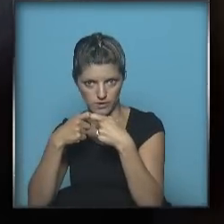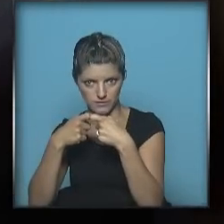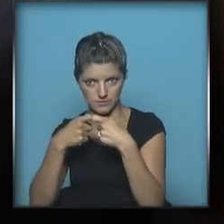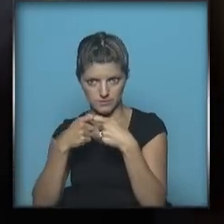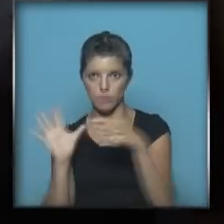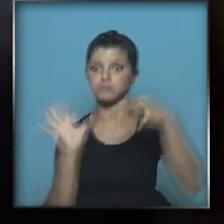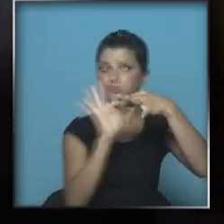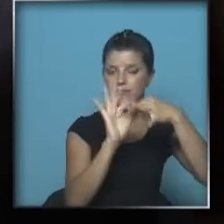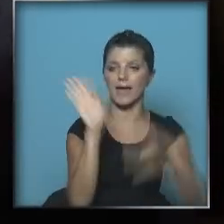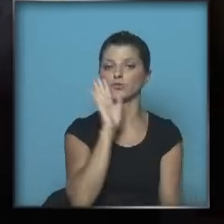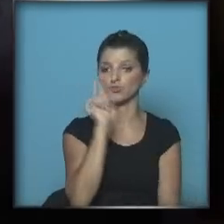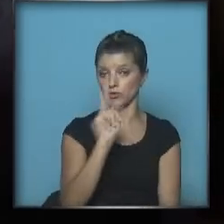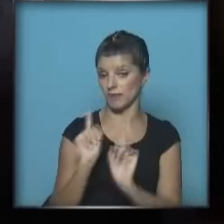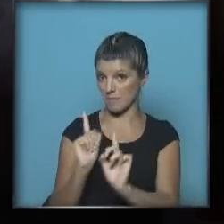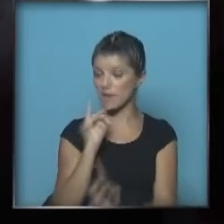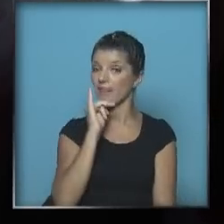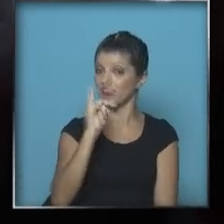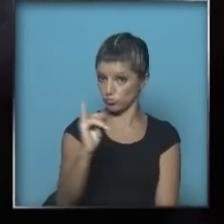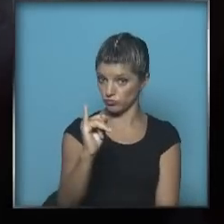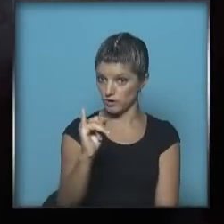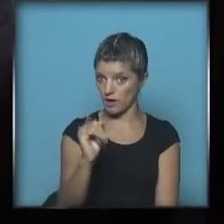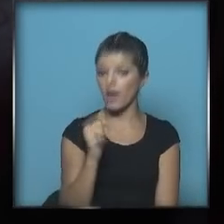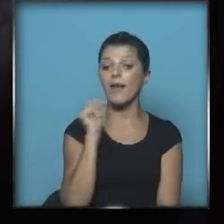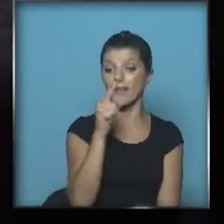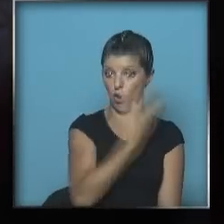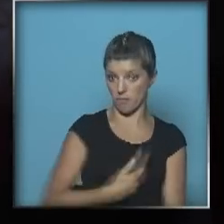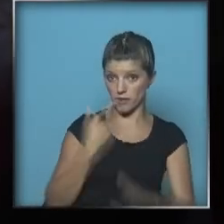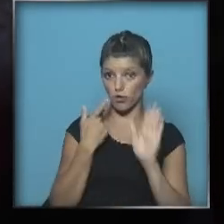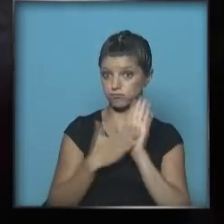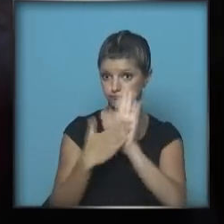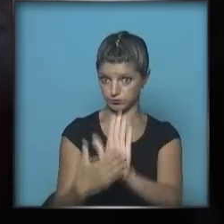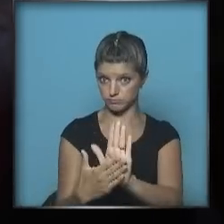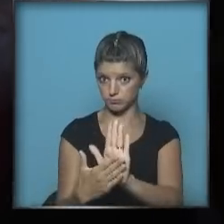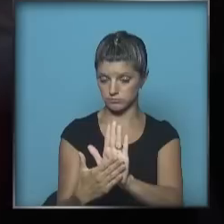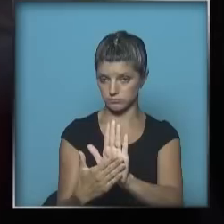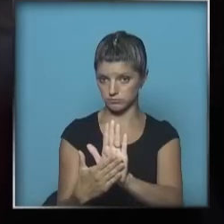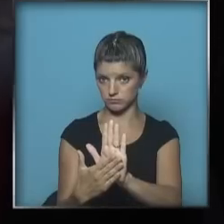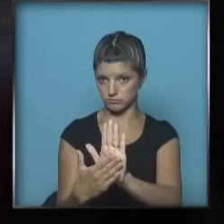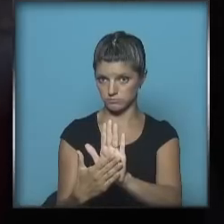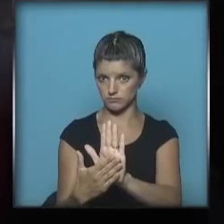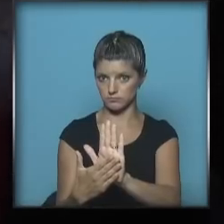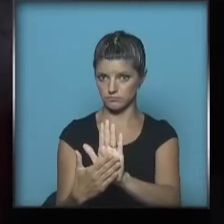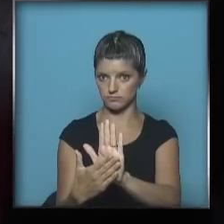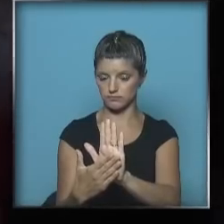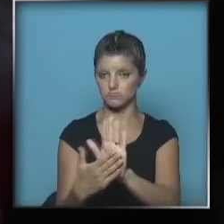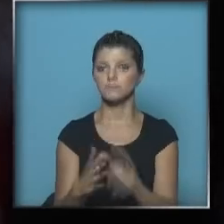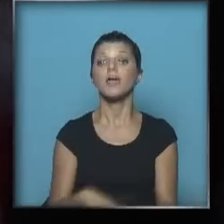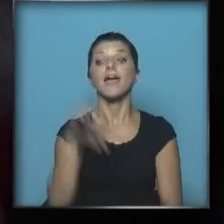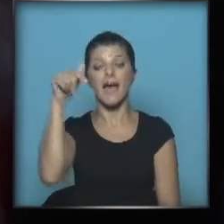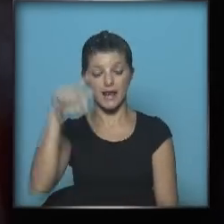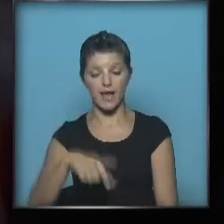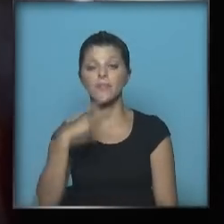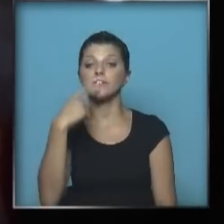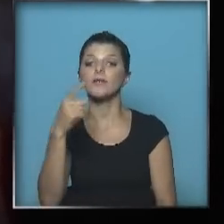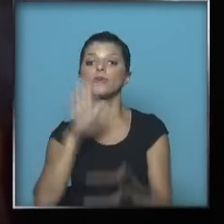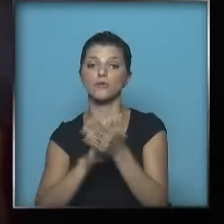los Estados Unidos. Estas son las denuncias que plantea el gobierno de Venezuela, que acá lo que se decía es